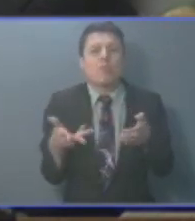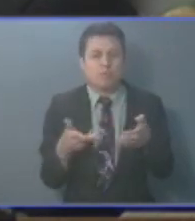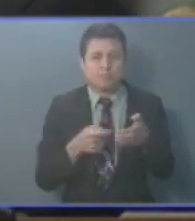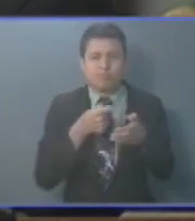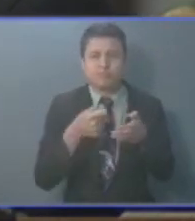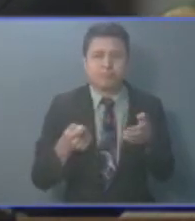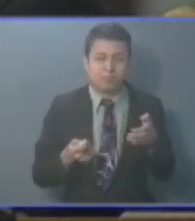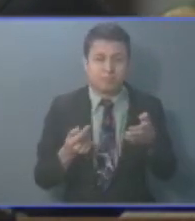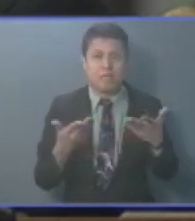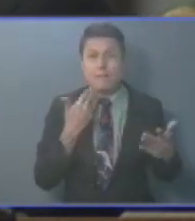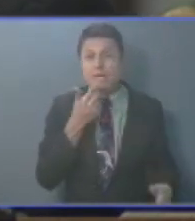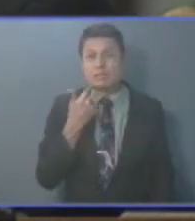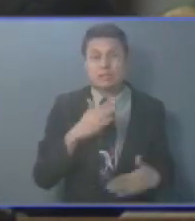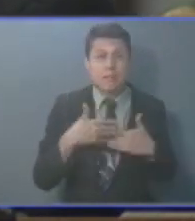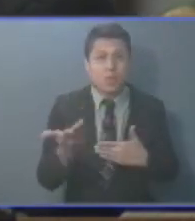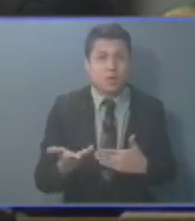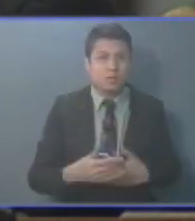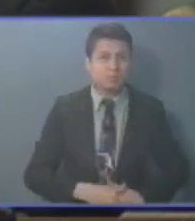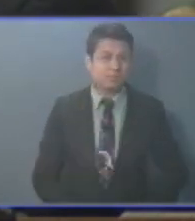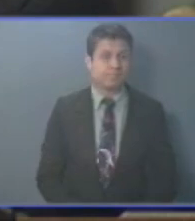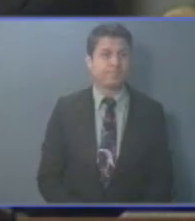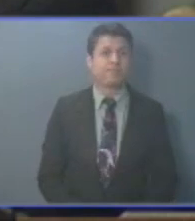¿Y qué resultó?